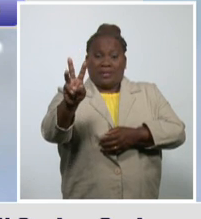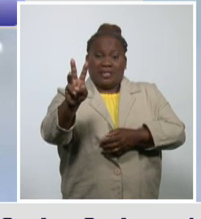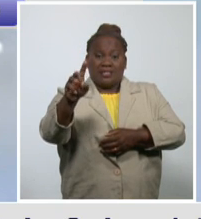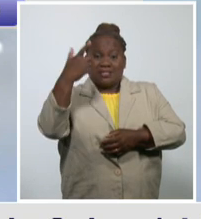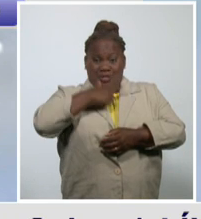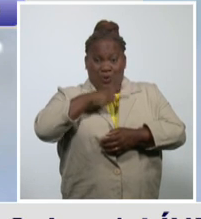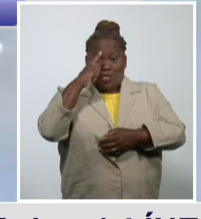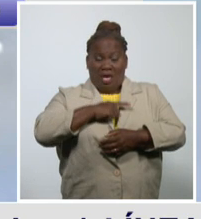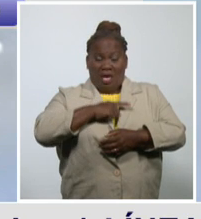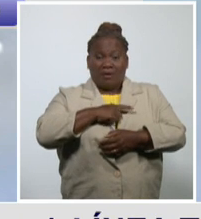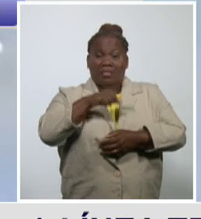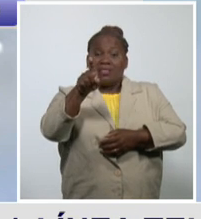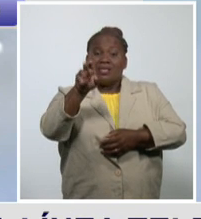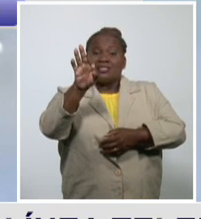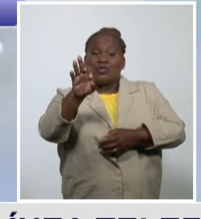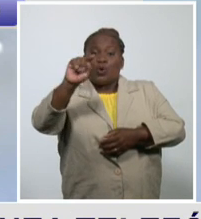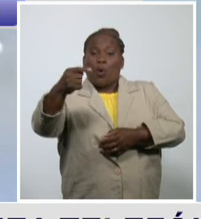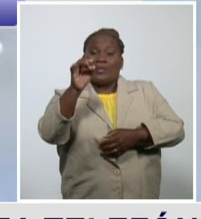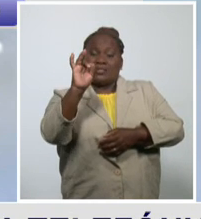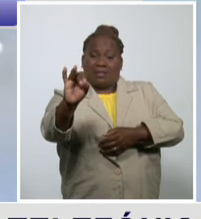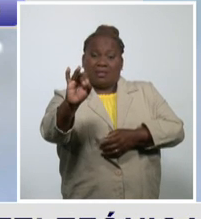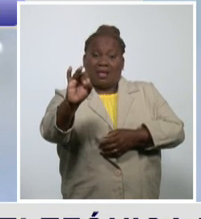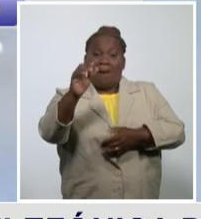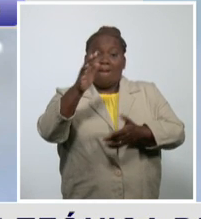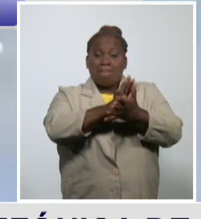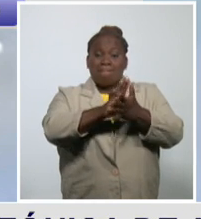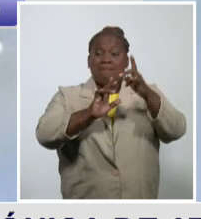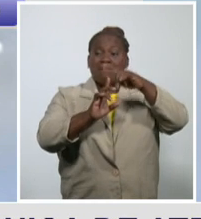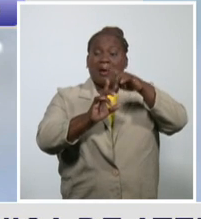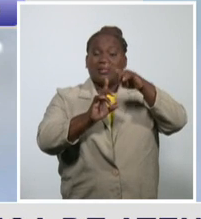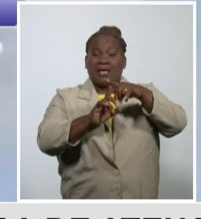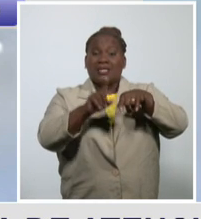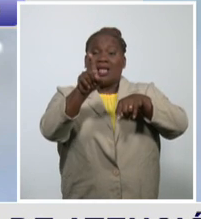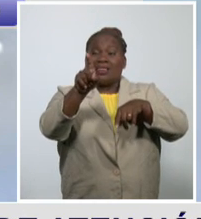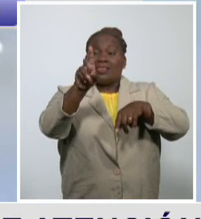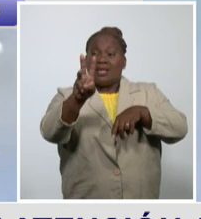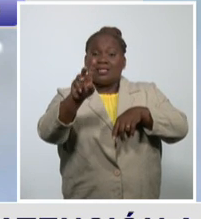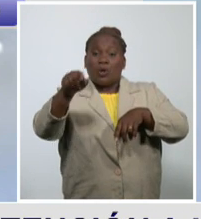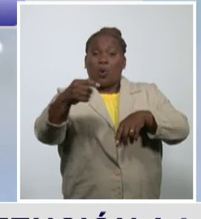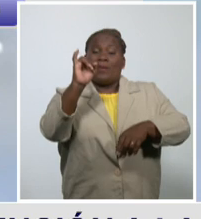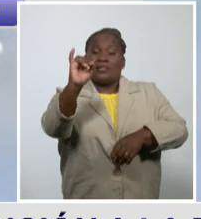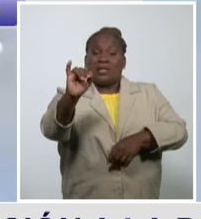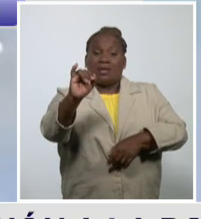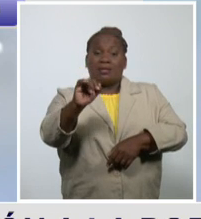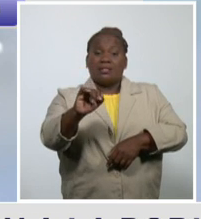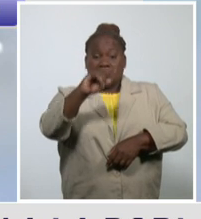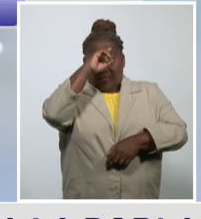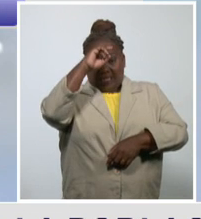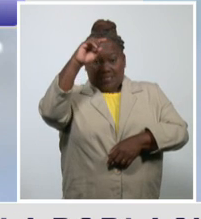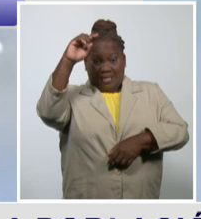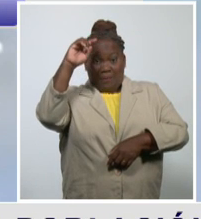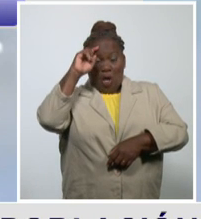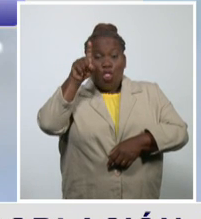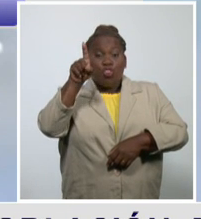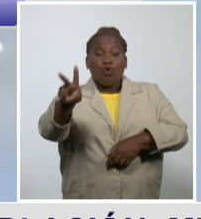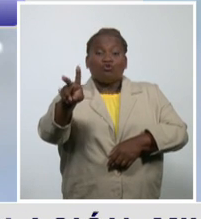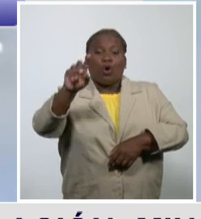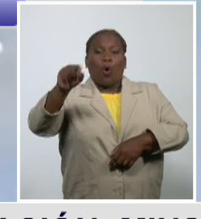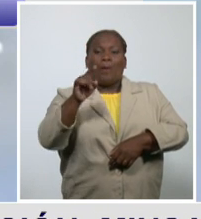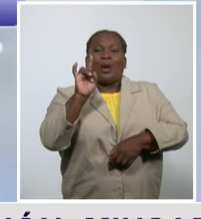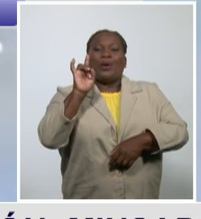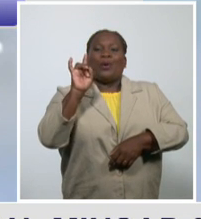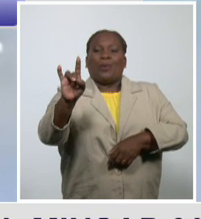Ávila con 18,7, Matanzas con 13,6 y Santi Spíritus 12,9.